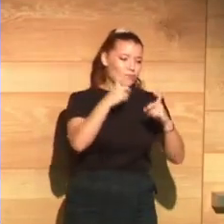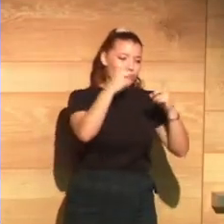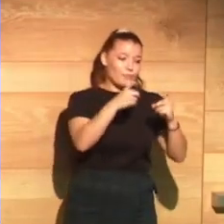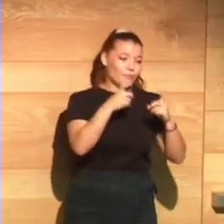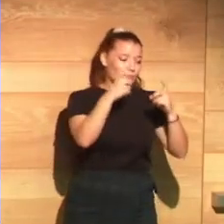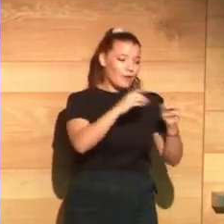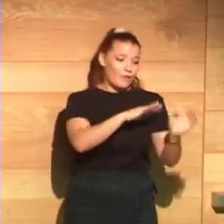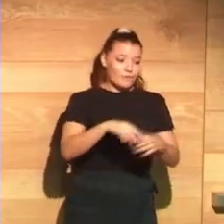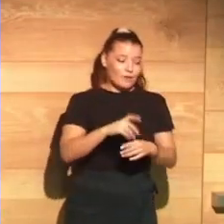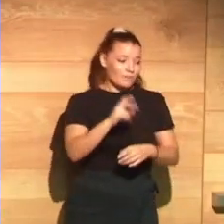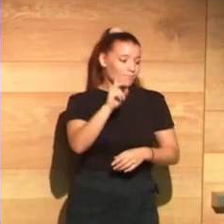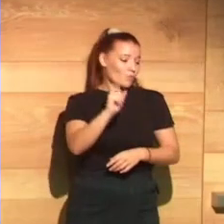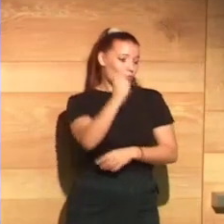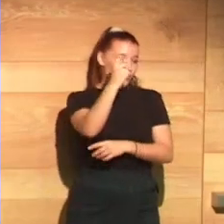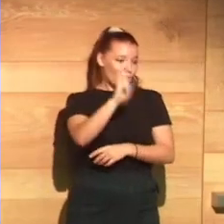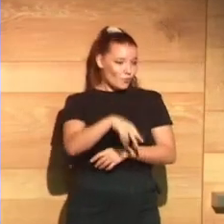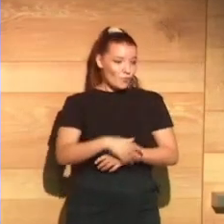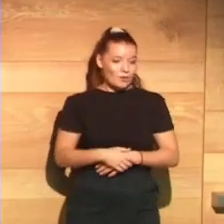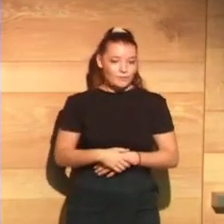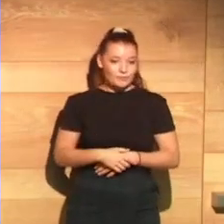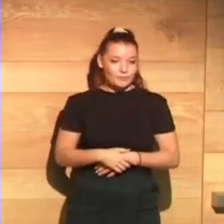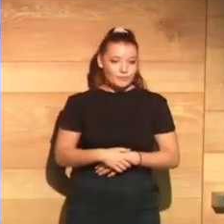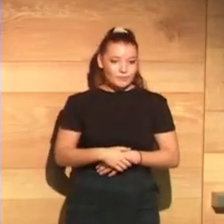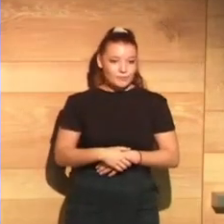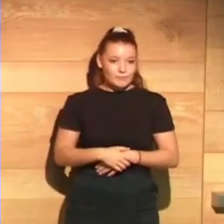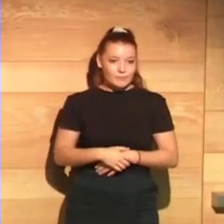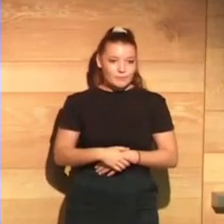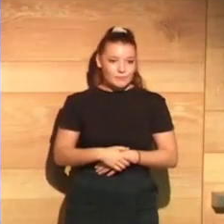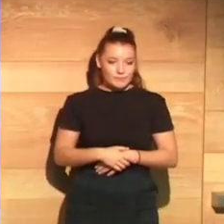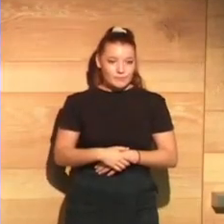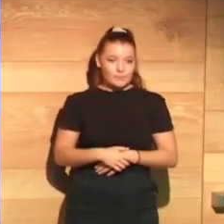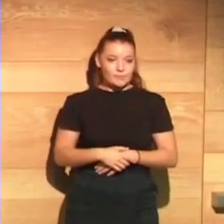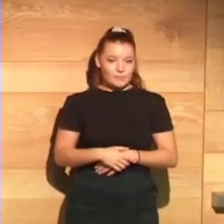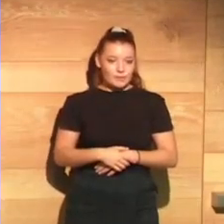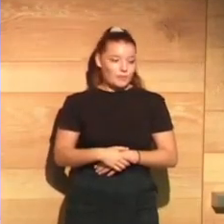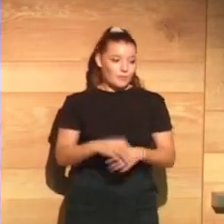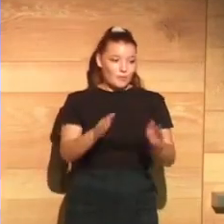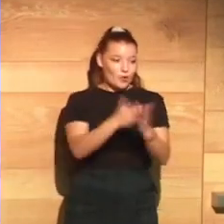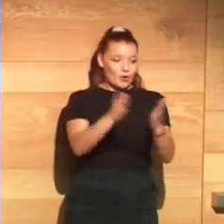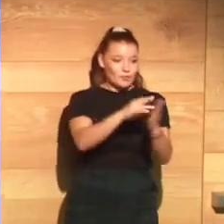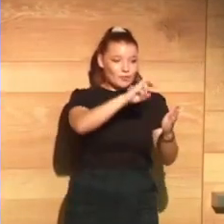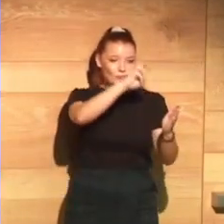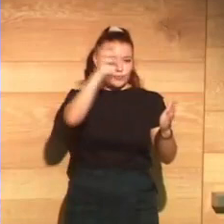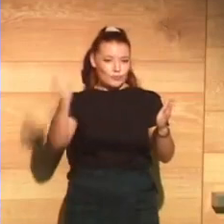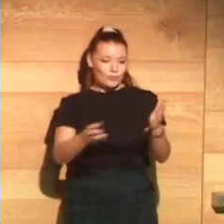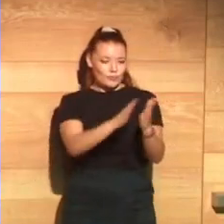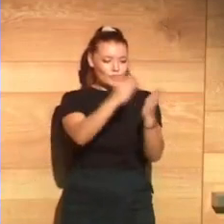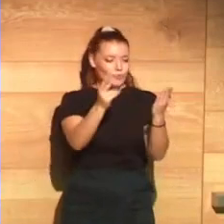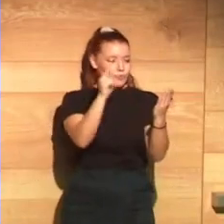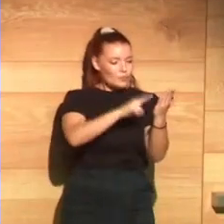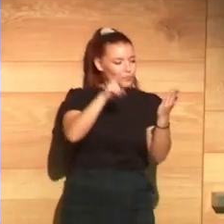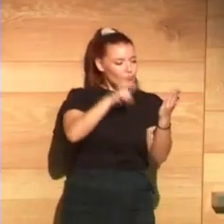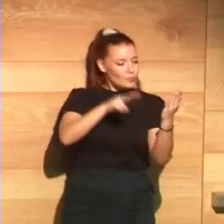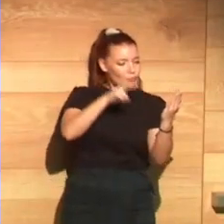pero no lo consigo. Lo que pasa es que es verdad que tiene una foto preciosa con ese libro, pero bueno, que luego leía Hojas de hierba, leía García Lorca, leía todo